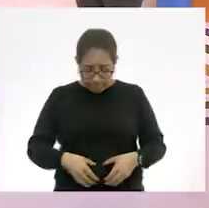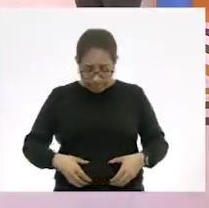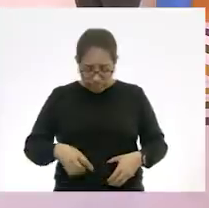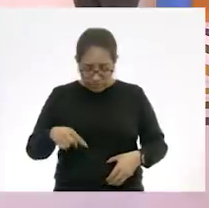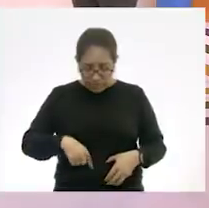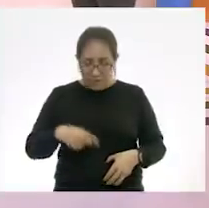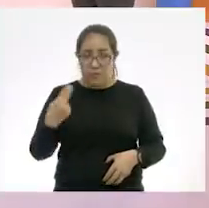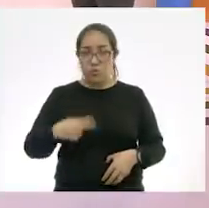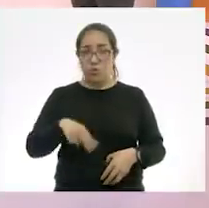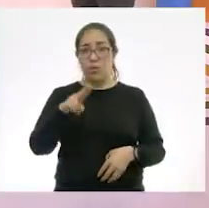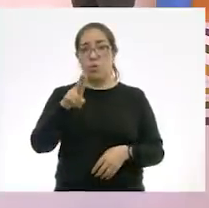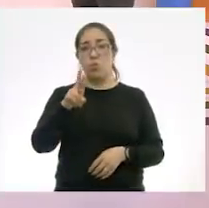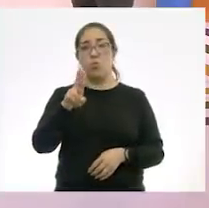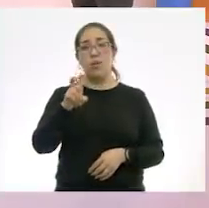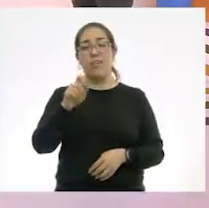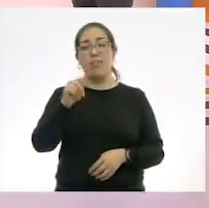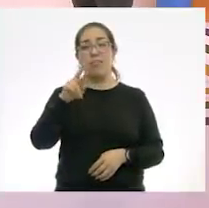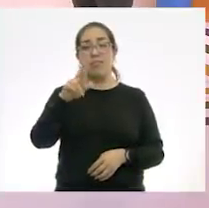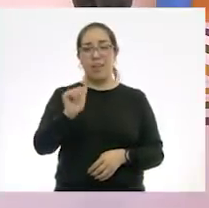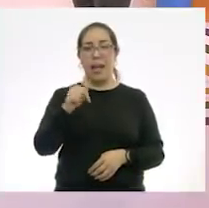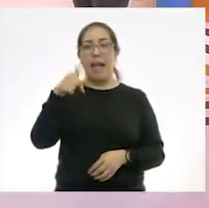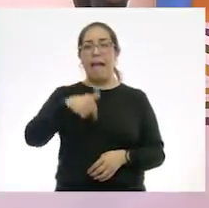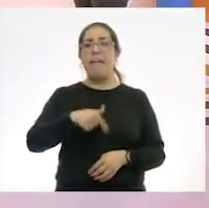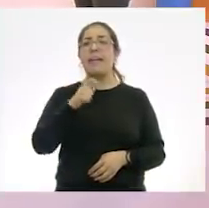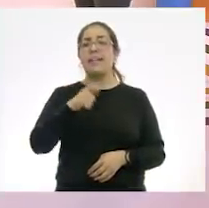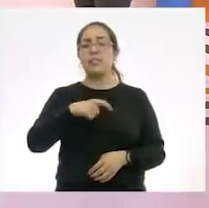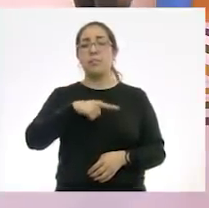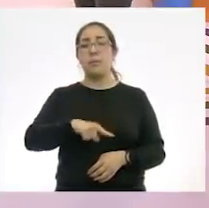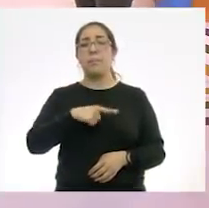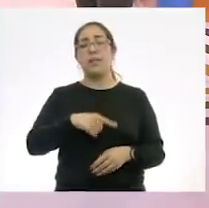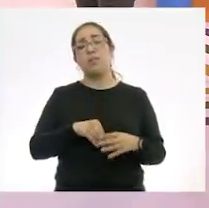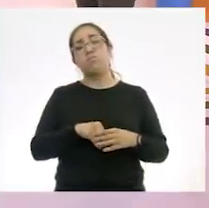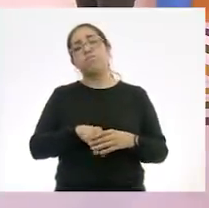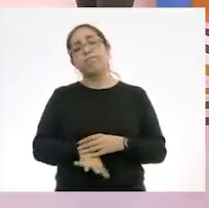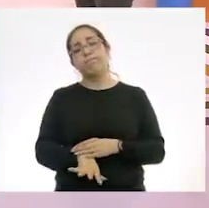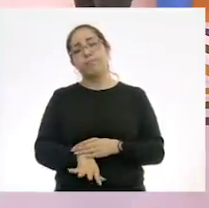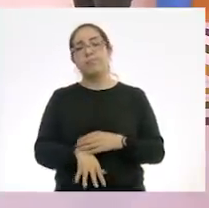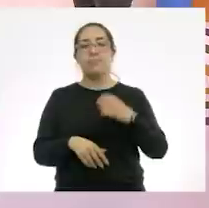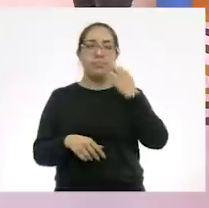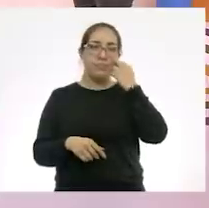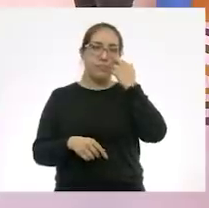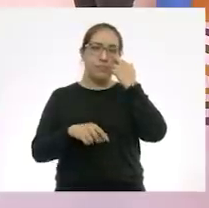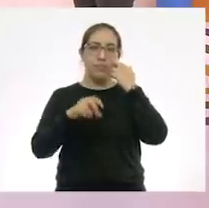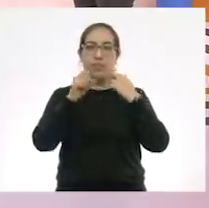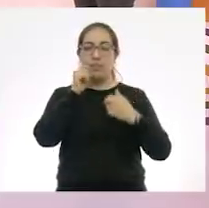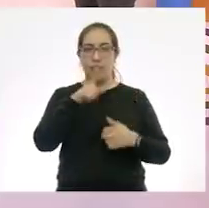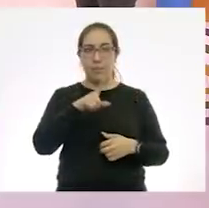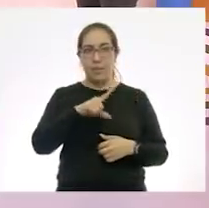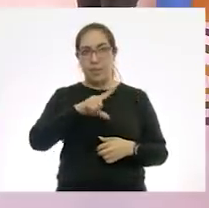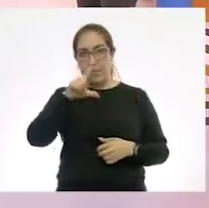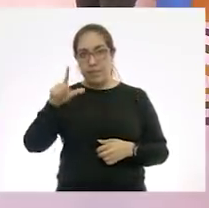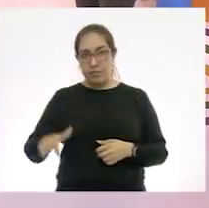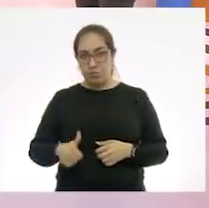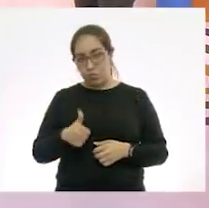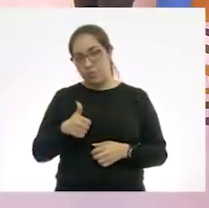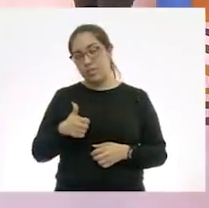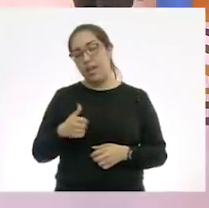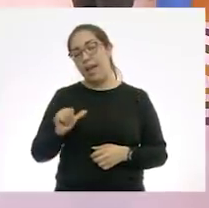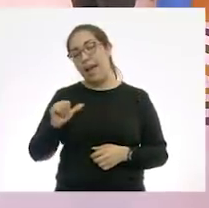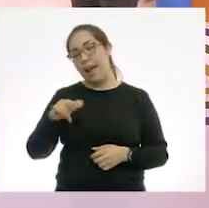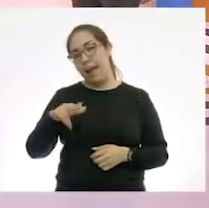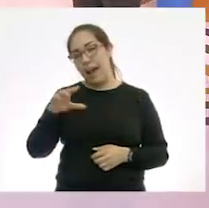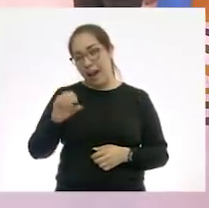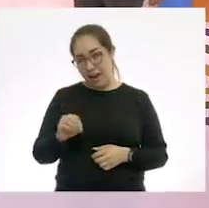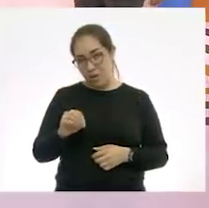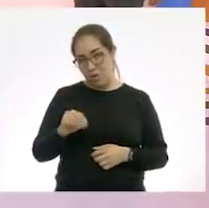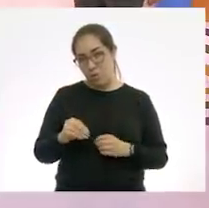Sí. Es por donde va a salir la orina. Exactamente. También recuerda, es el ano y el recto después del intestino grueso. Se nos